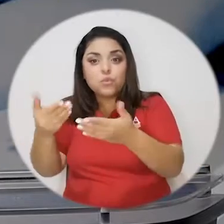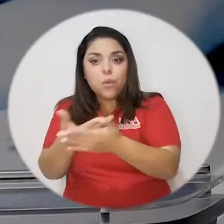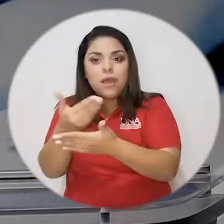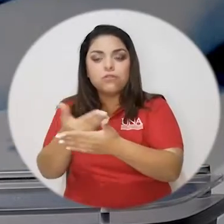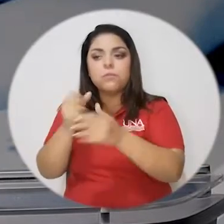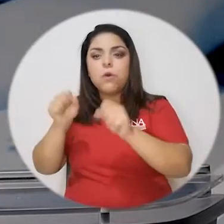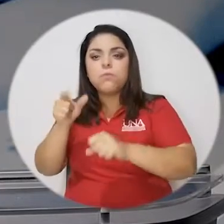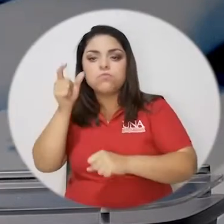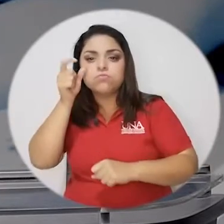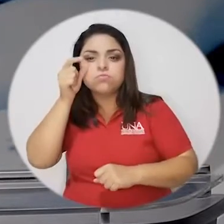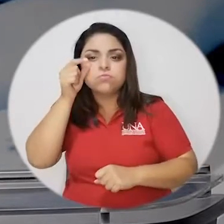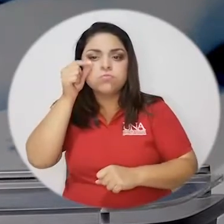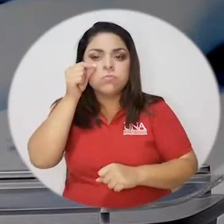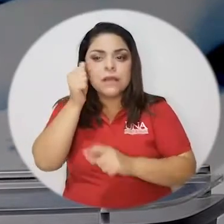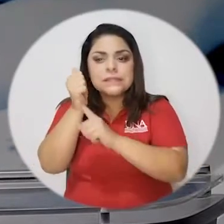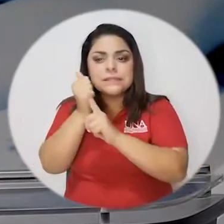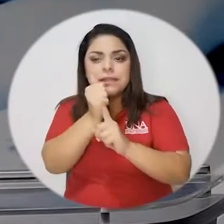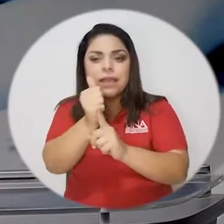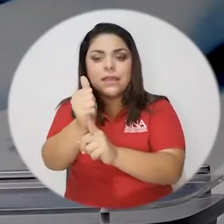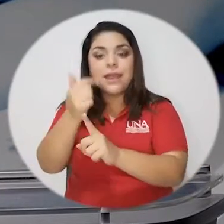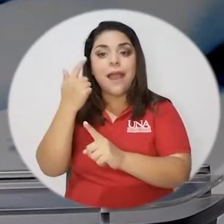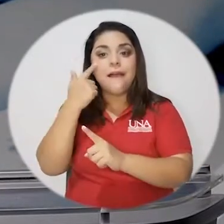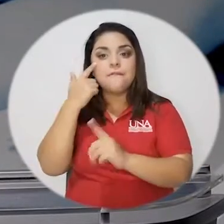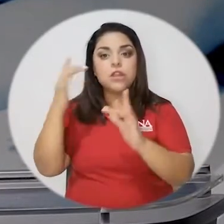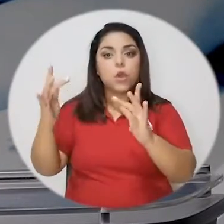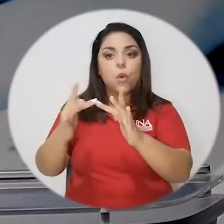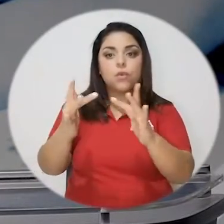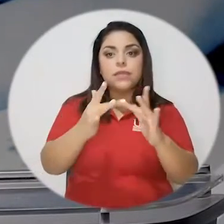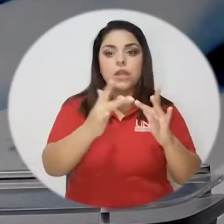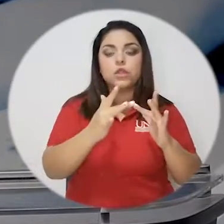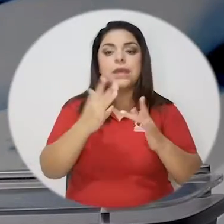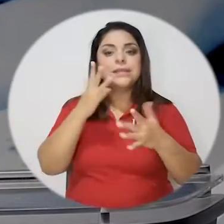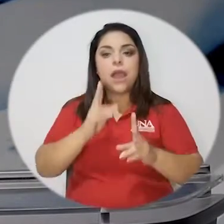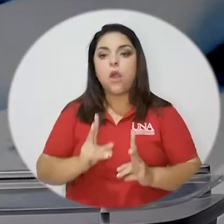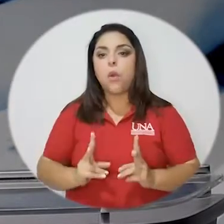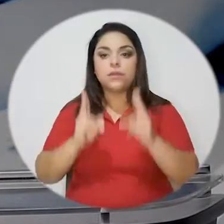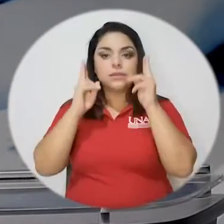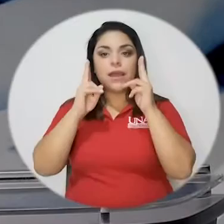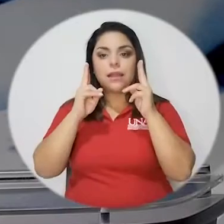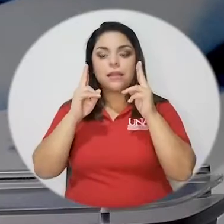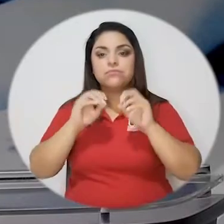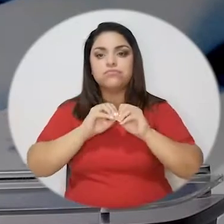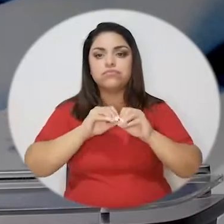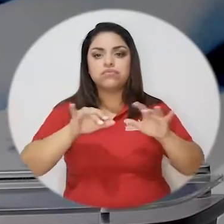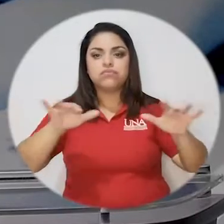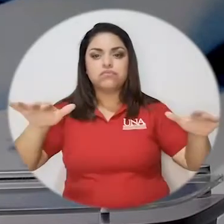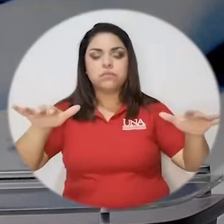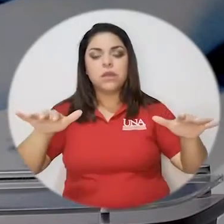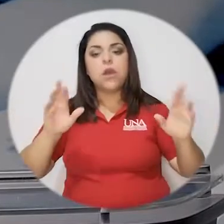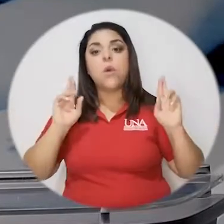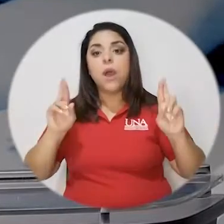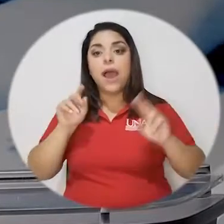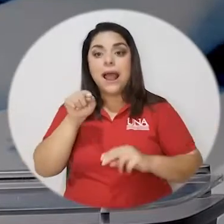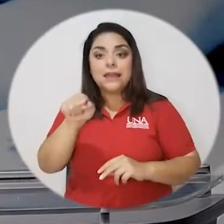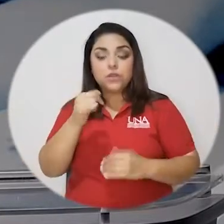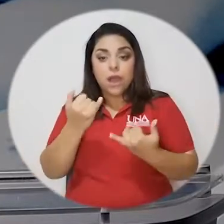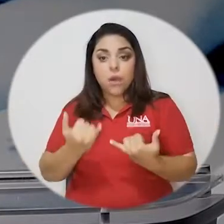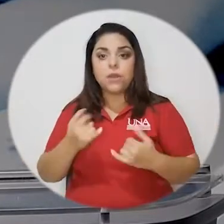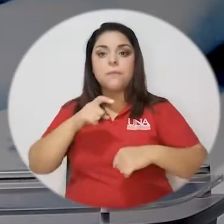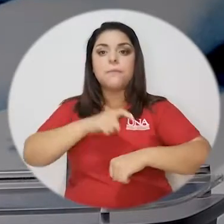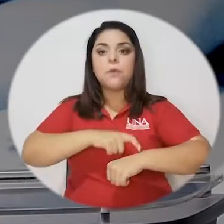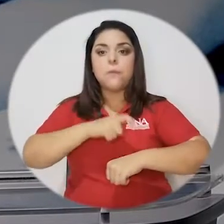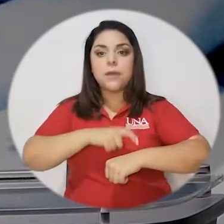ocurriendo. Entonces, ubicando los casos, ubicando los contactos, se cortan las cadenas de contagio.